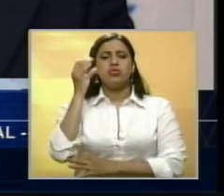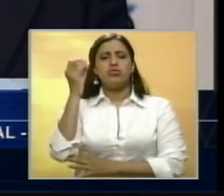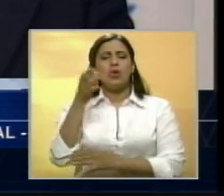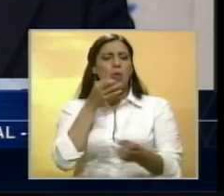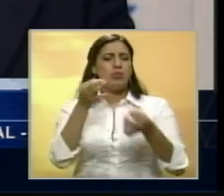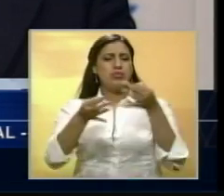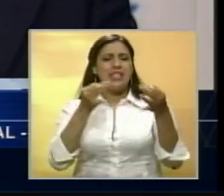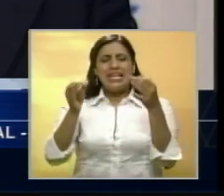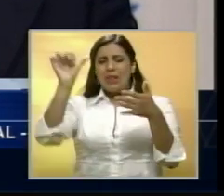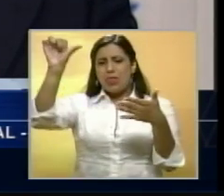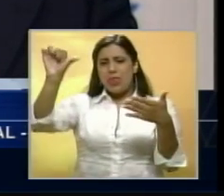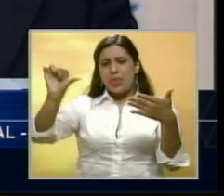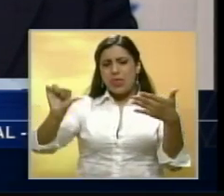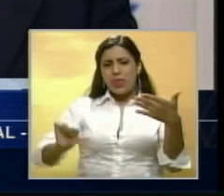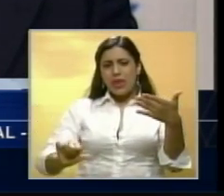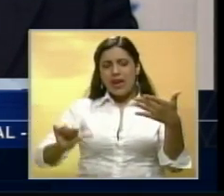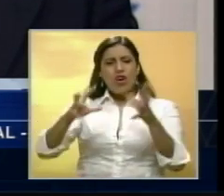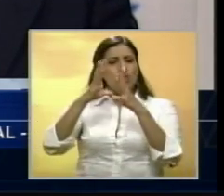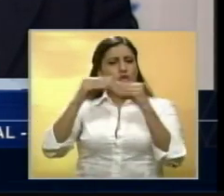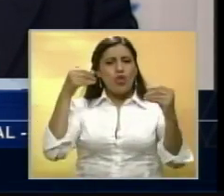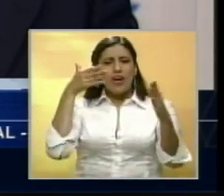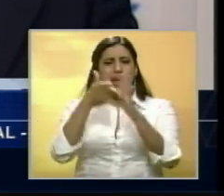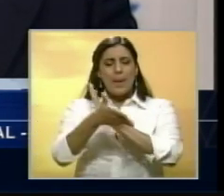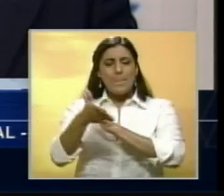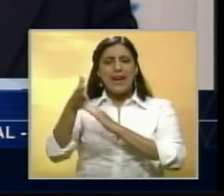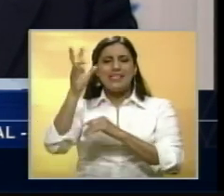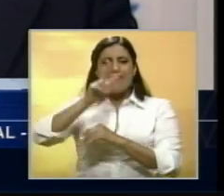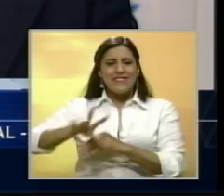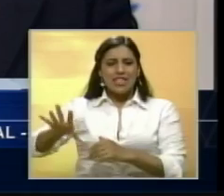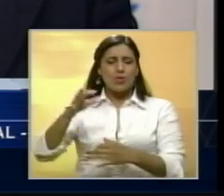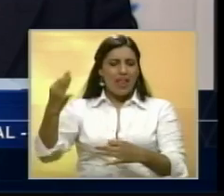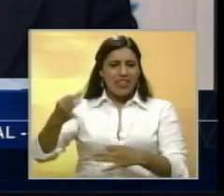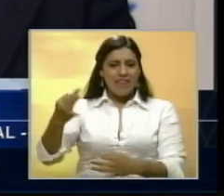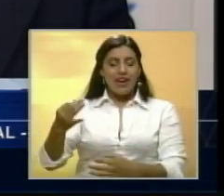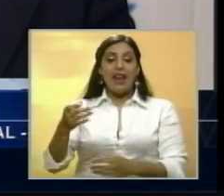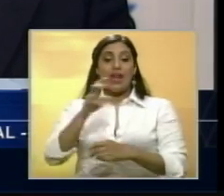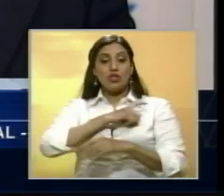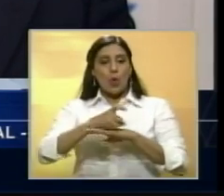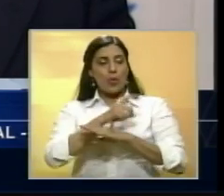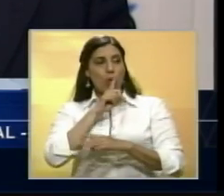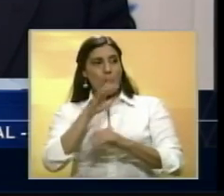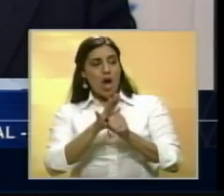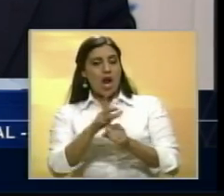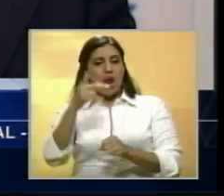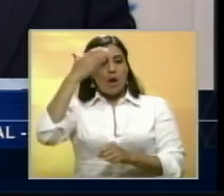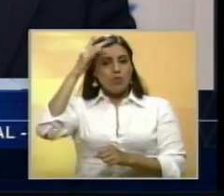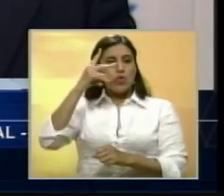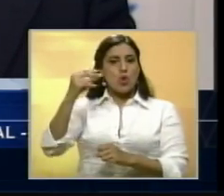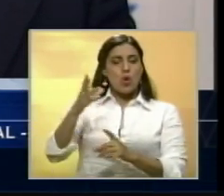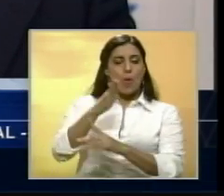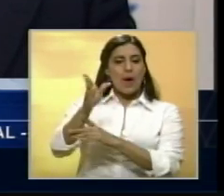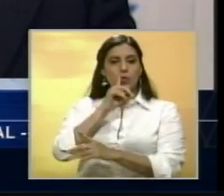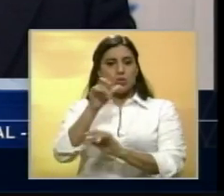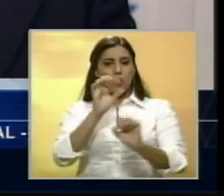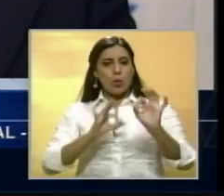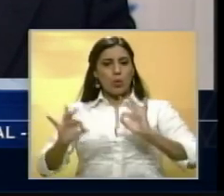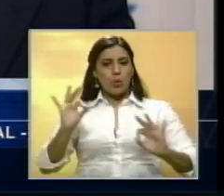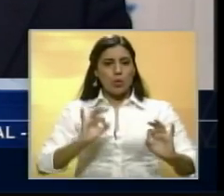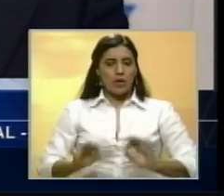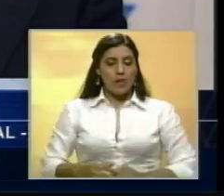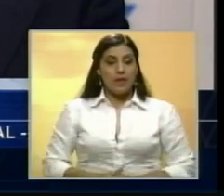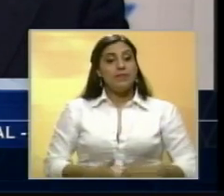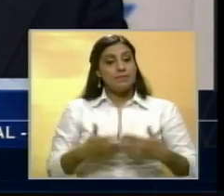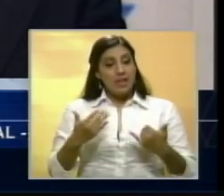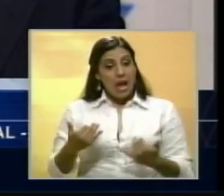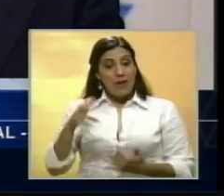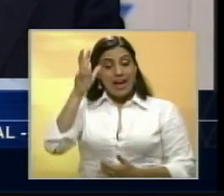Americanos para informar directamente a otros pueblos sobre lo que está padeciendo el pueblo venezolano hoy día.